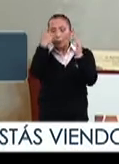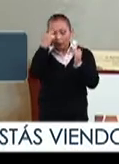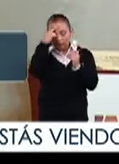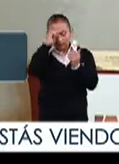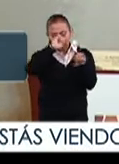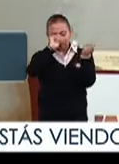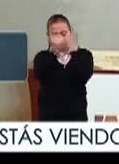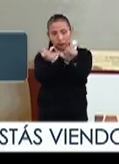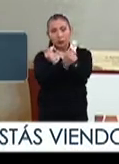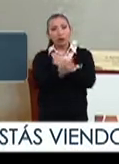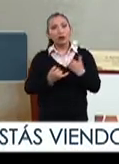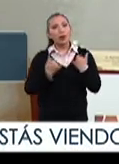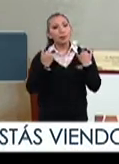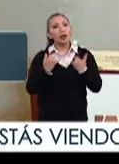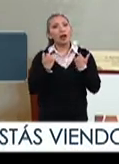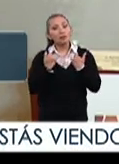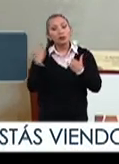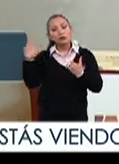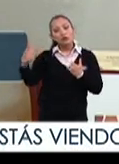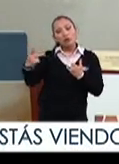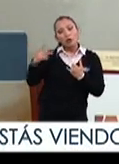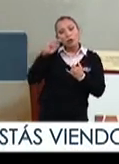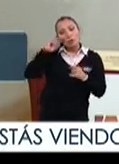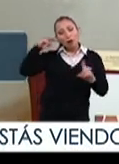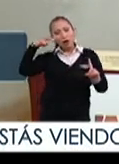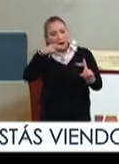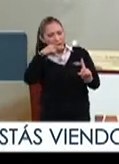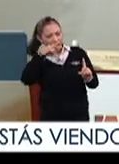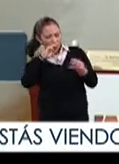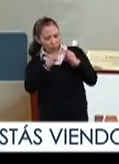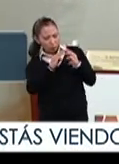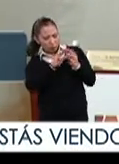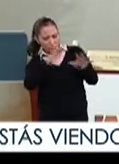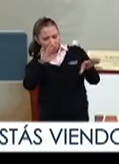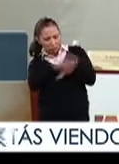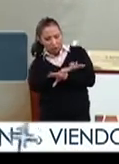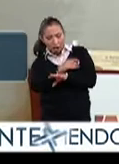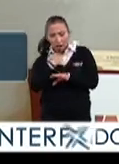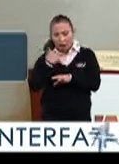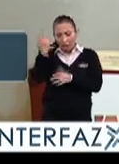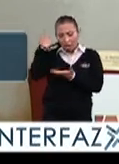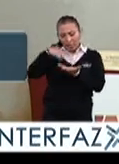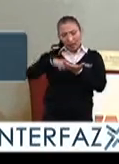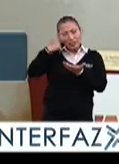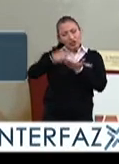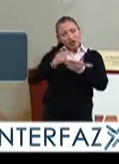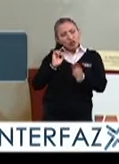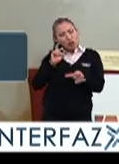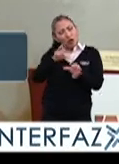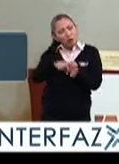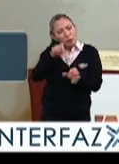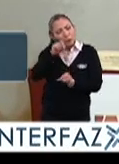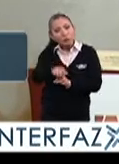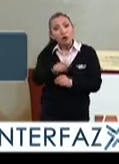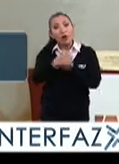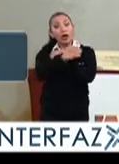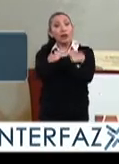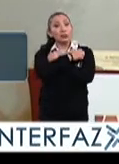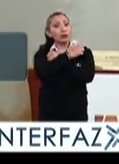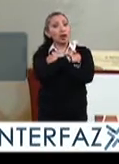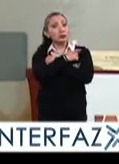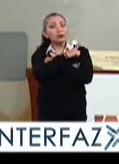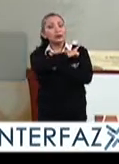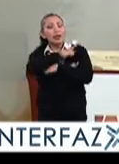de pensar de los jóvenes, la forma en cómo visualizamos el mundo y cómo nos concebimos dentro de él. La educación